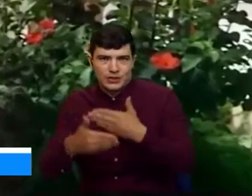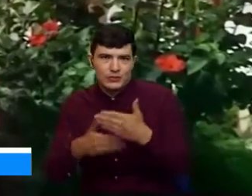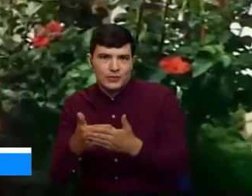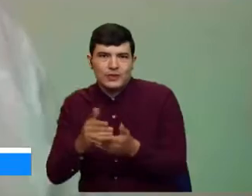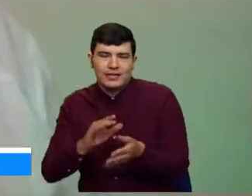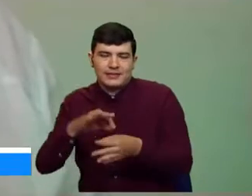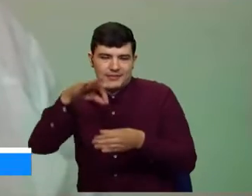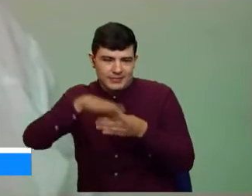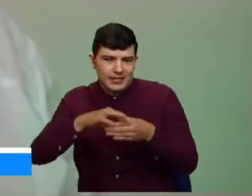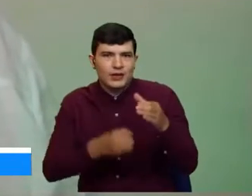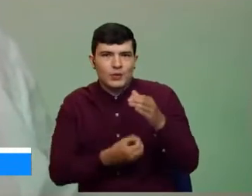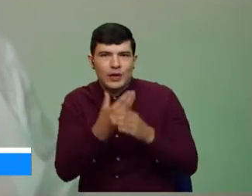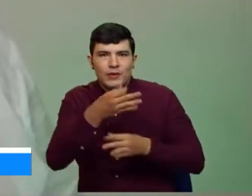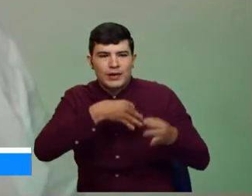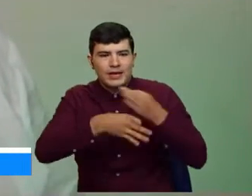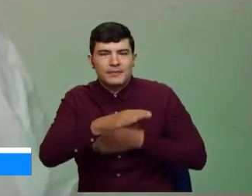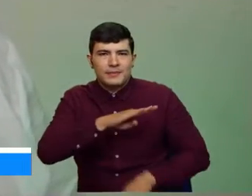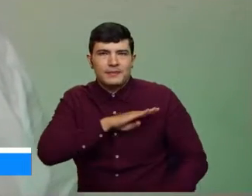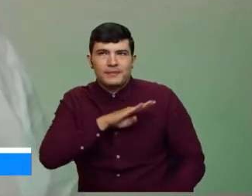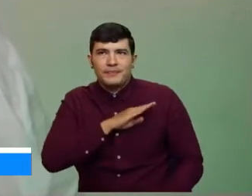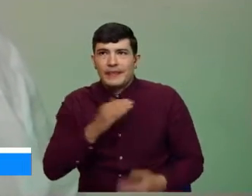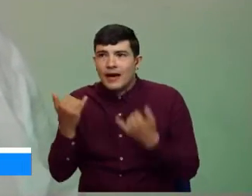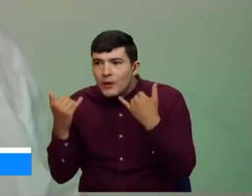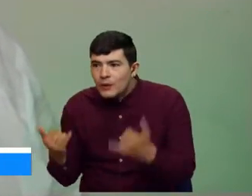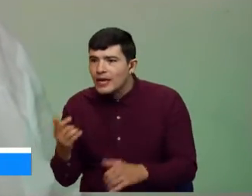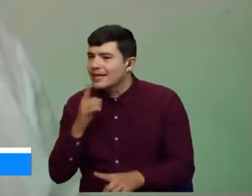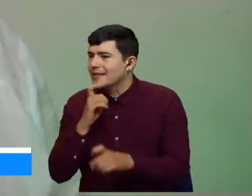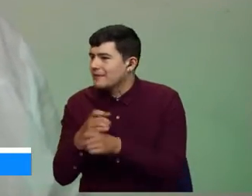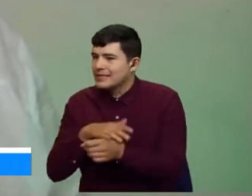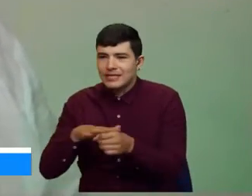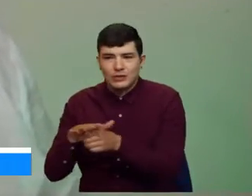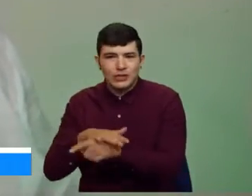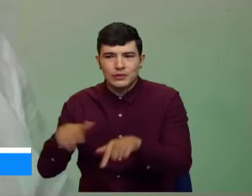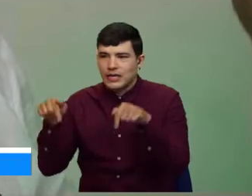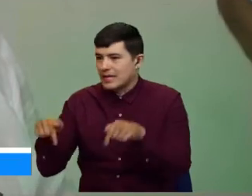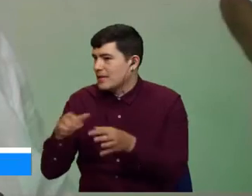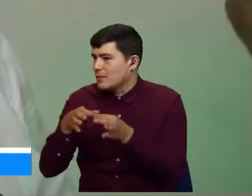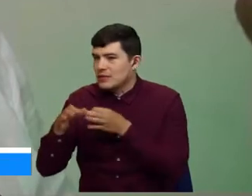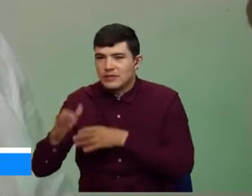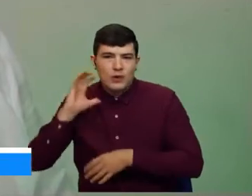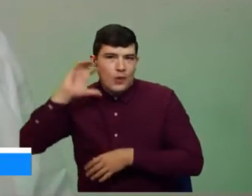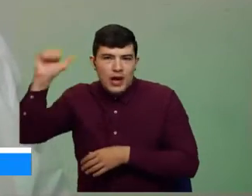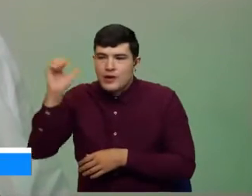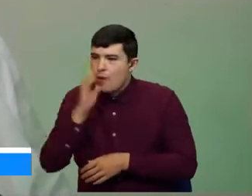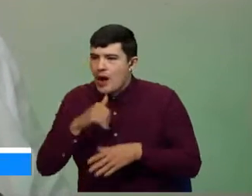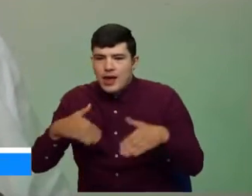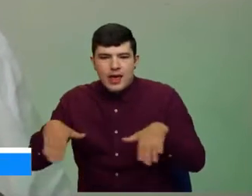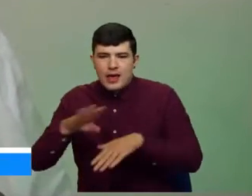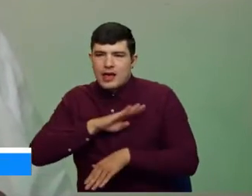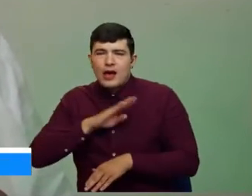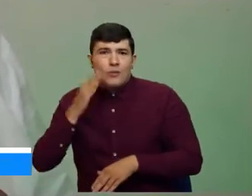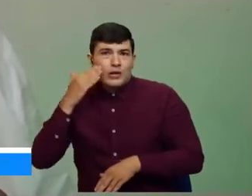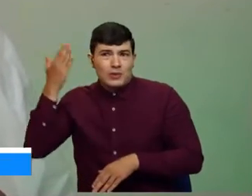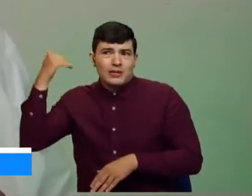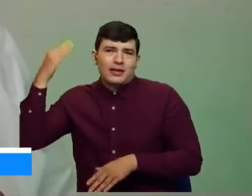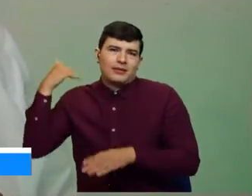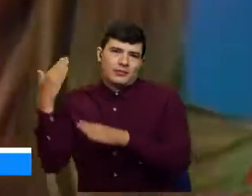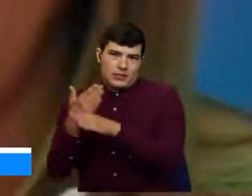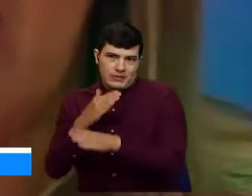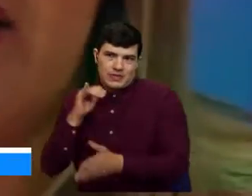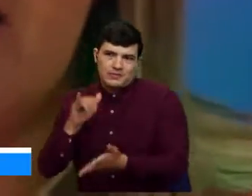estos momentos se genera una fragante crisis de gobernabilidad. Esta crisis no viene ahora, viene mucho